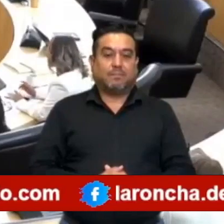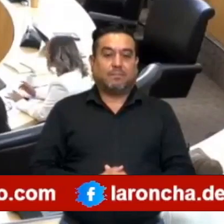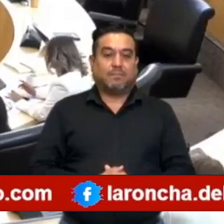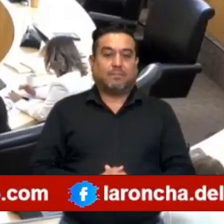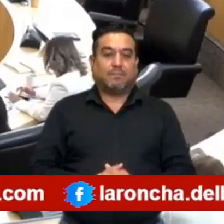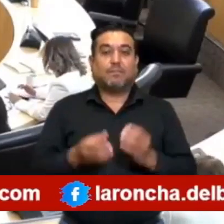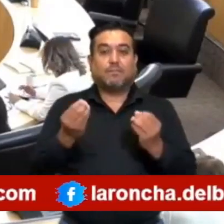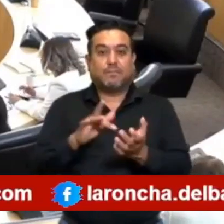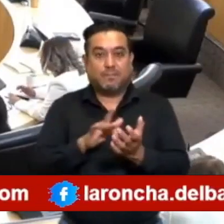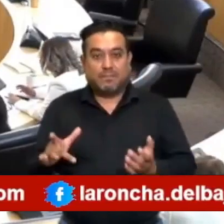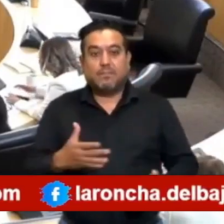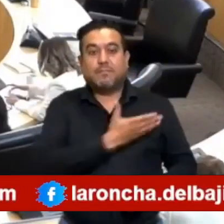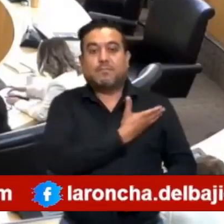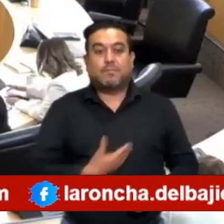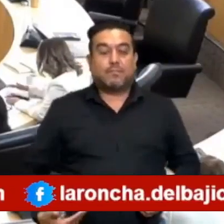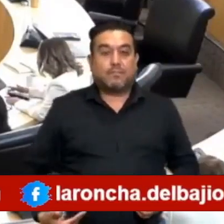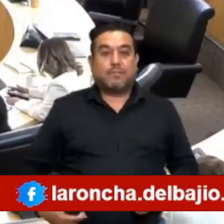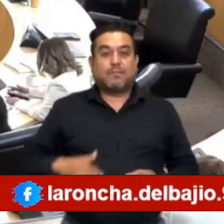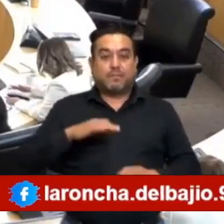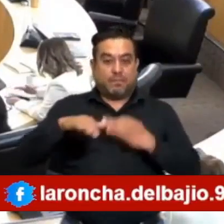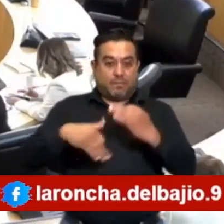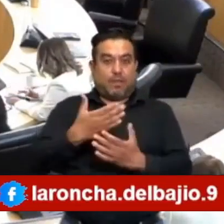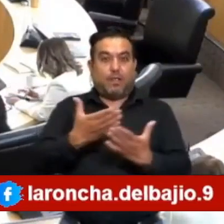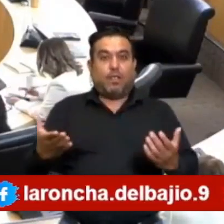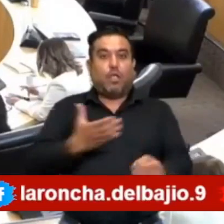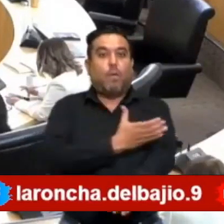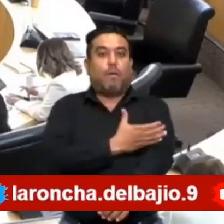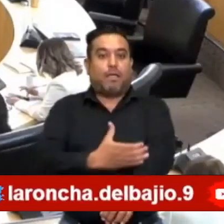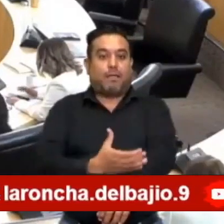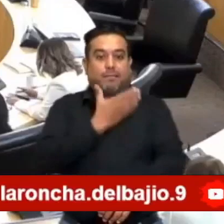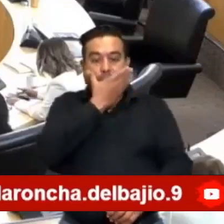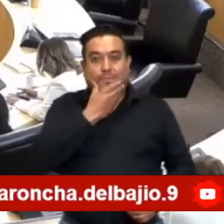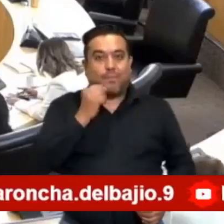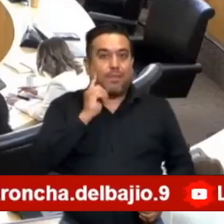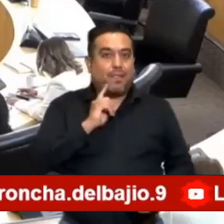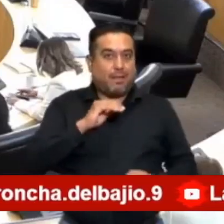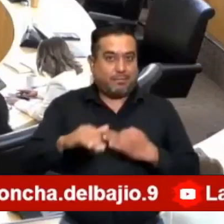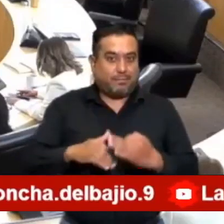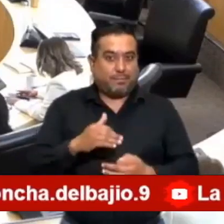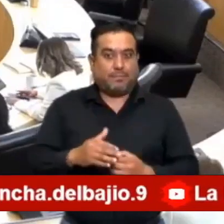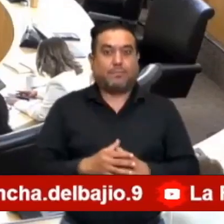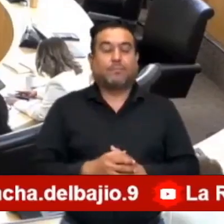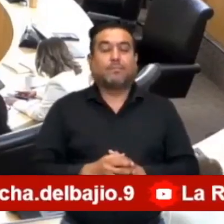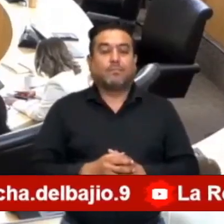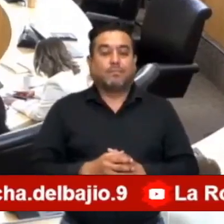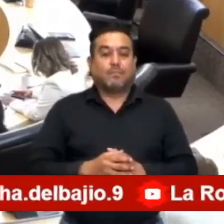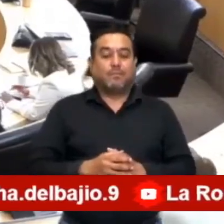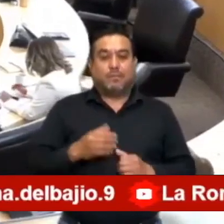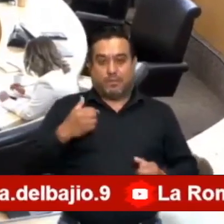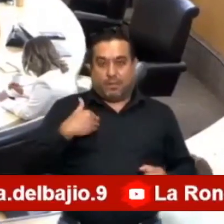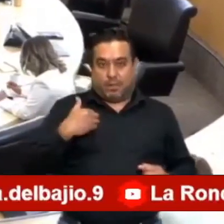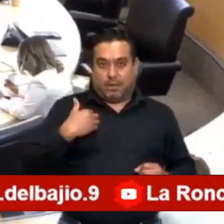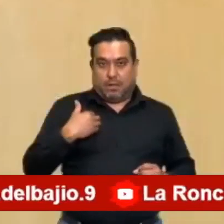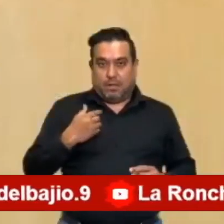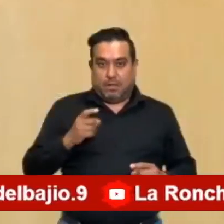voz, el legislador expuso que la disponibilidad natural del agua por persona en México ha disminuido